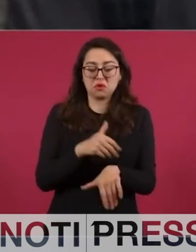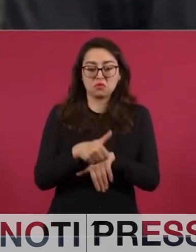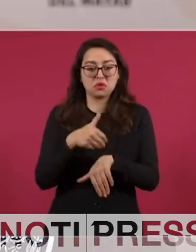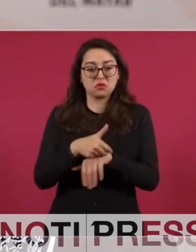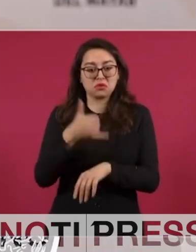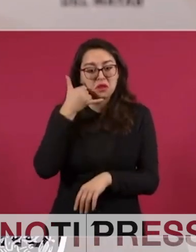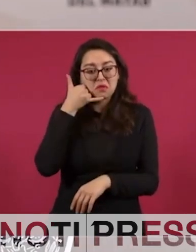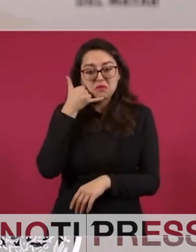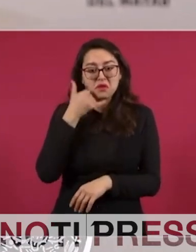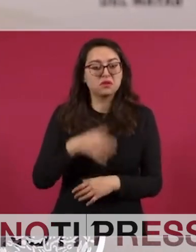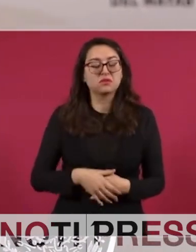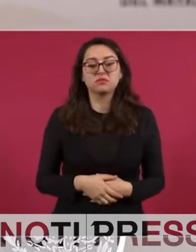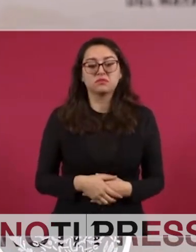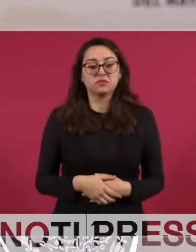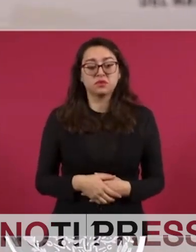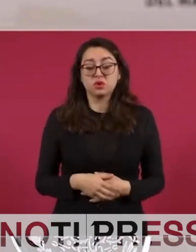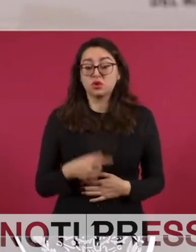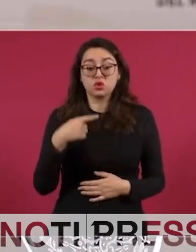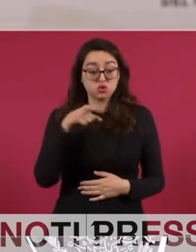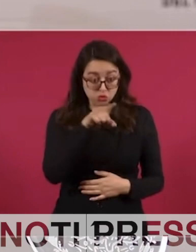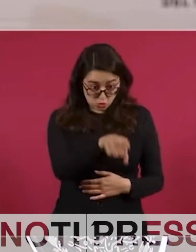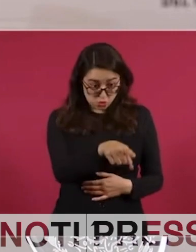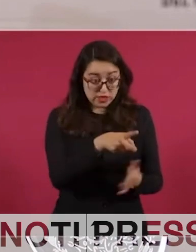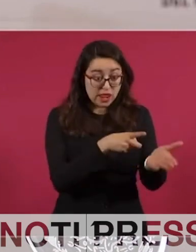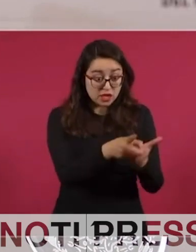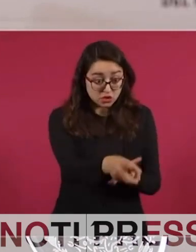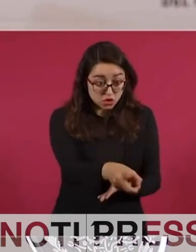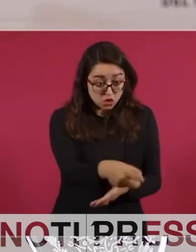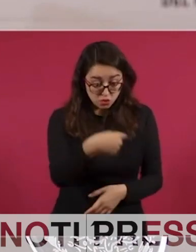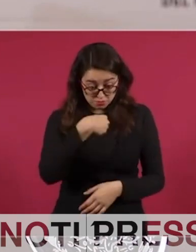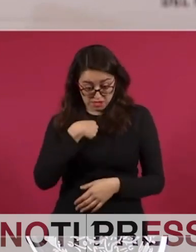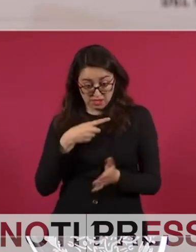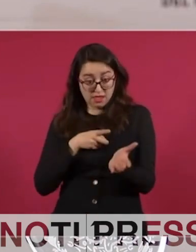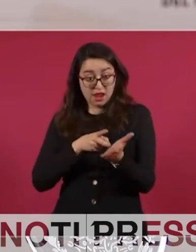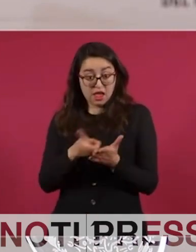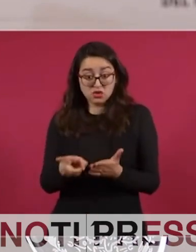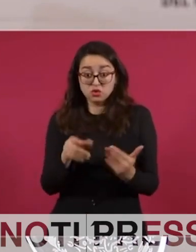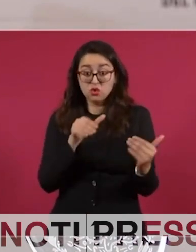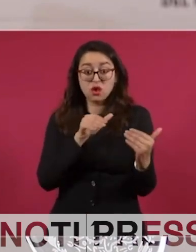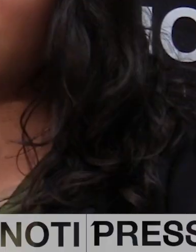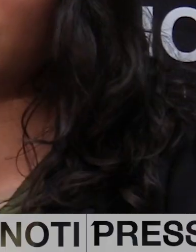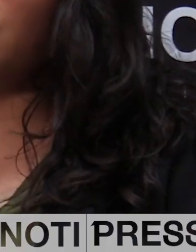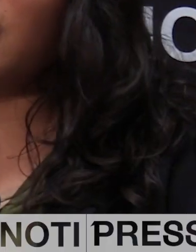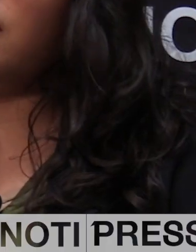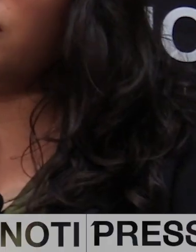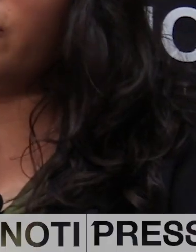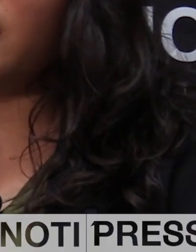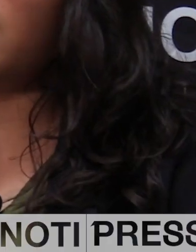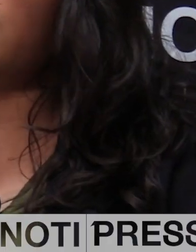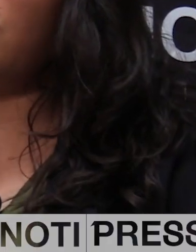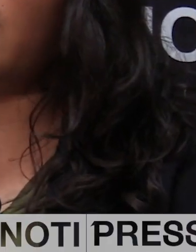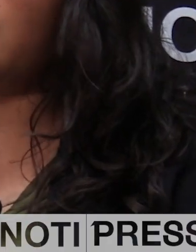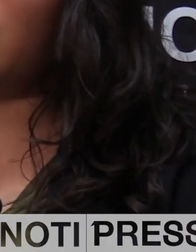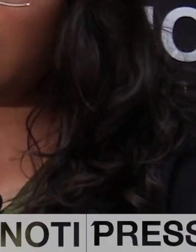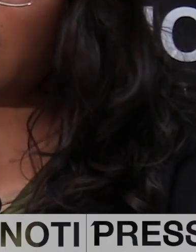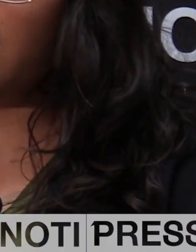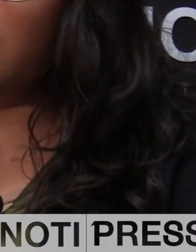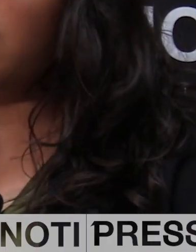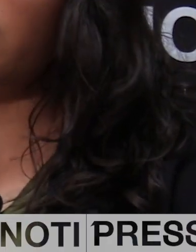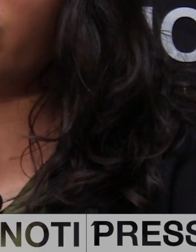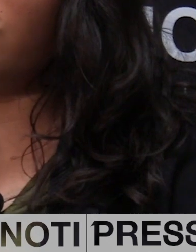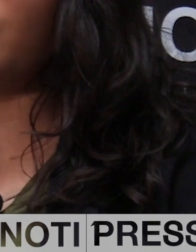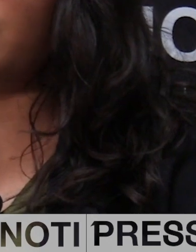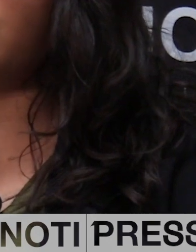es en todas sus letras doxing. ¿Por qué? Porque AMLO lo que hizo fue revelar en